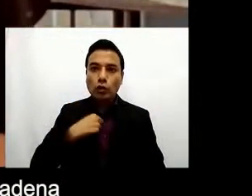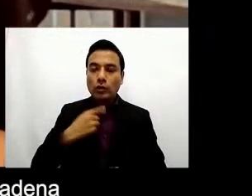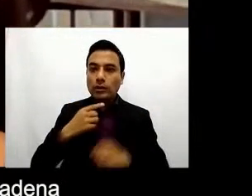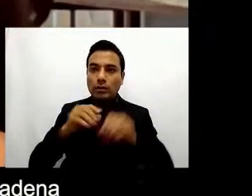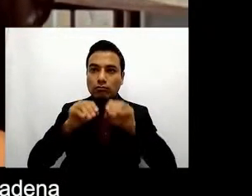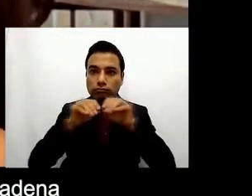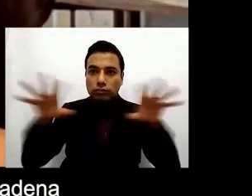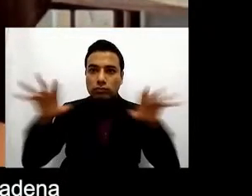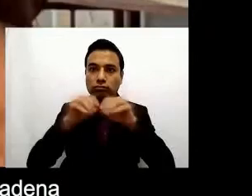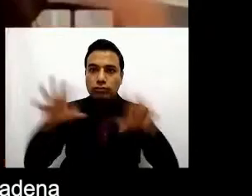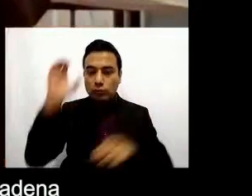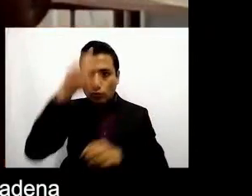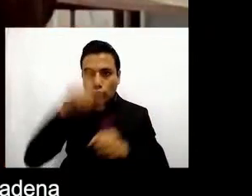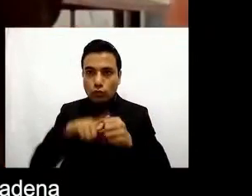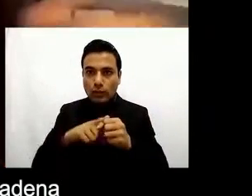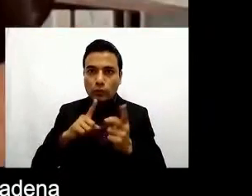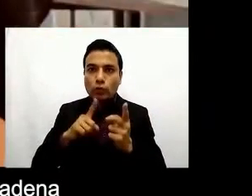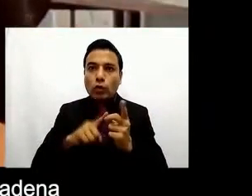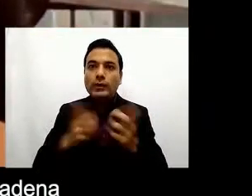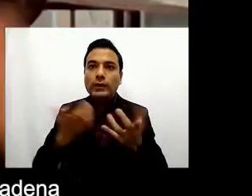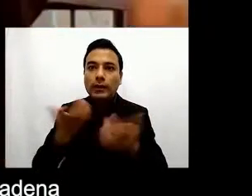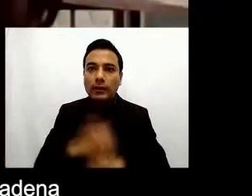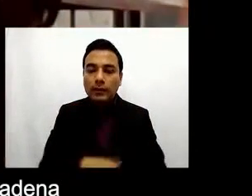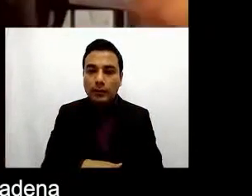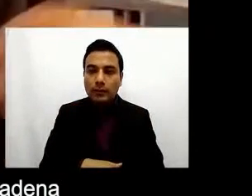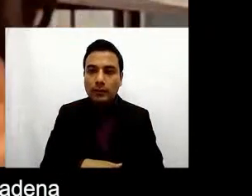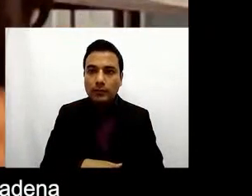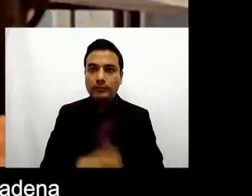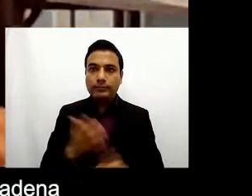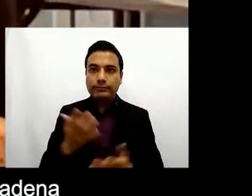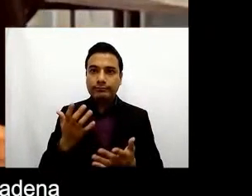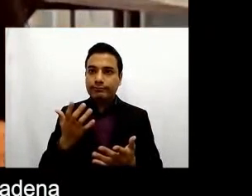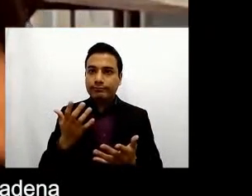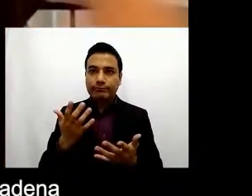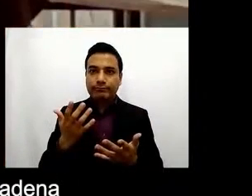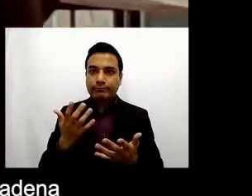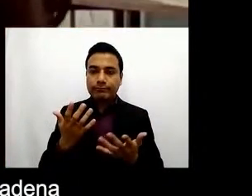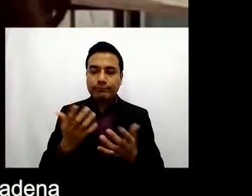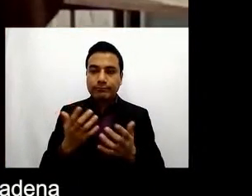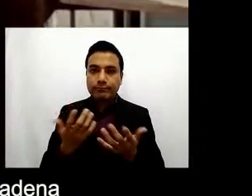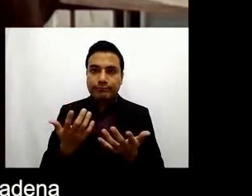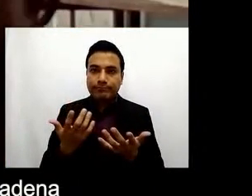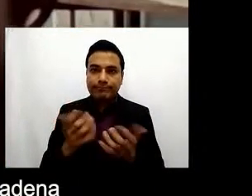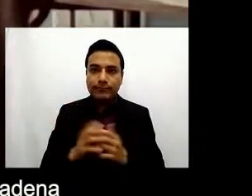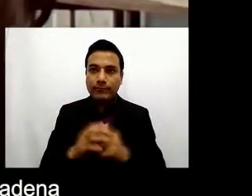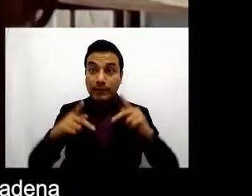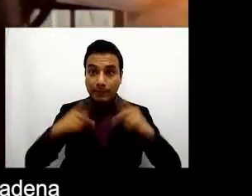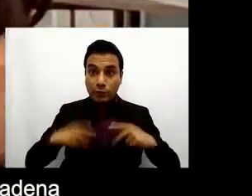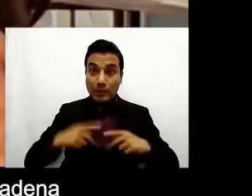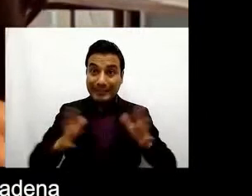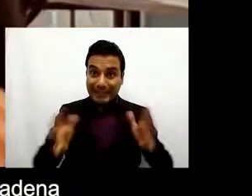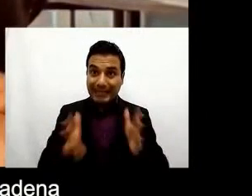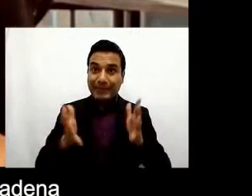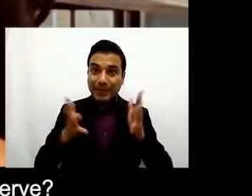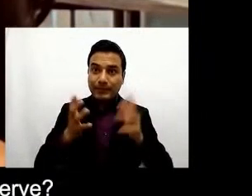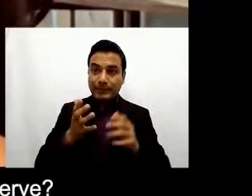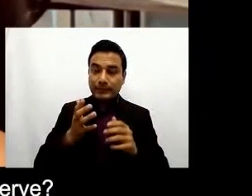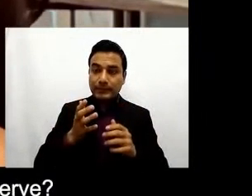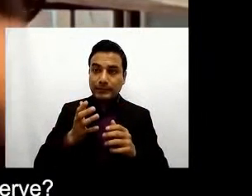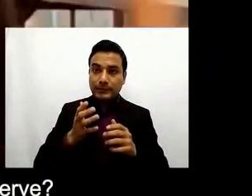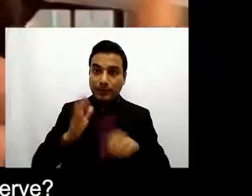decir, para la rehabilitación de una cadena de valor, cómo promover el consumo, la participación